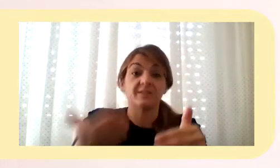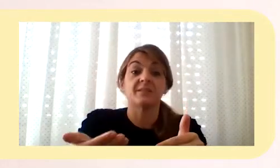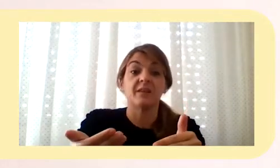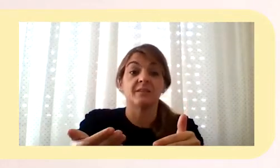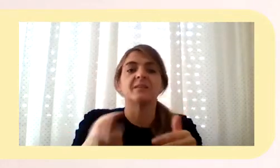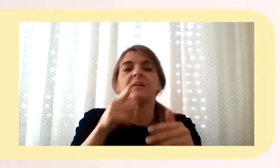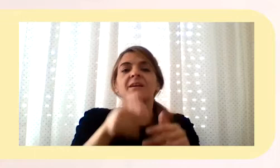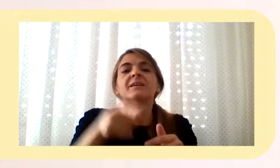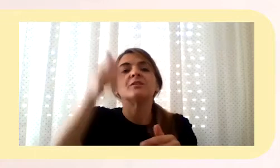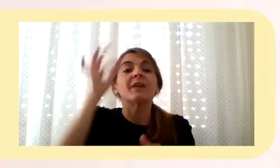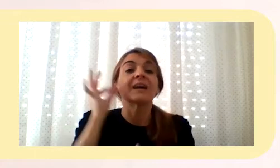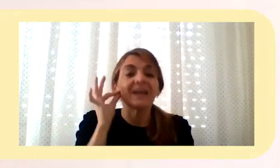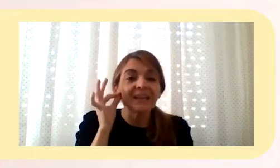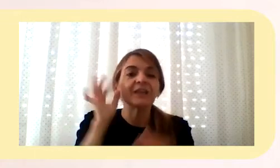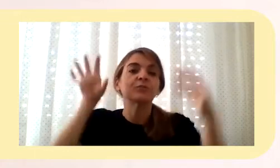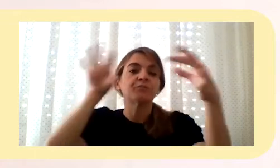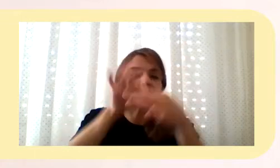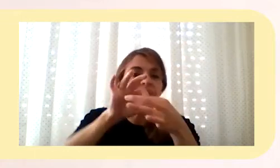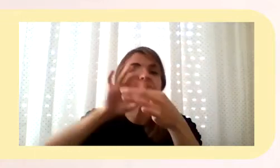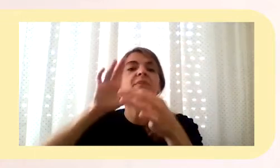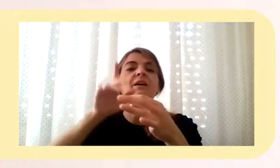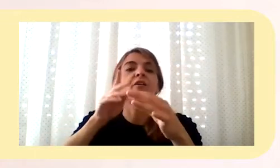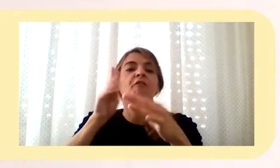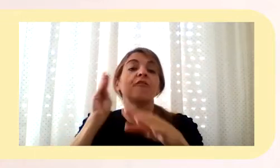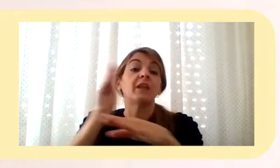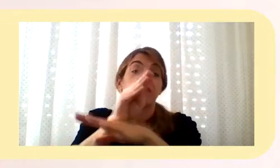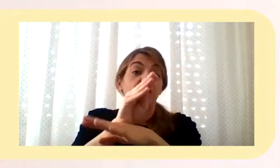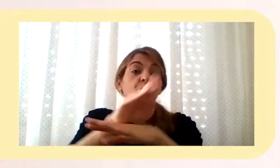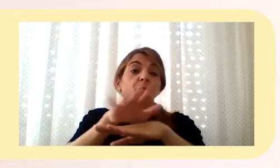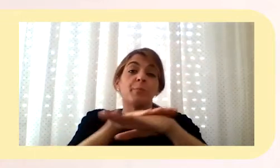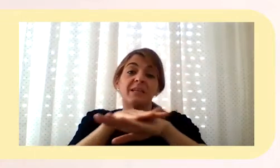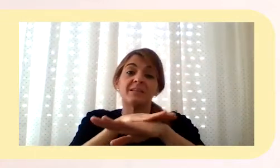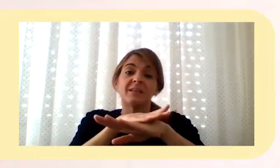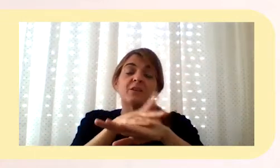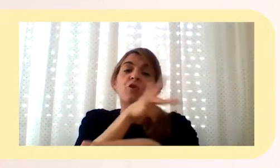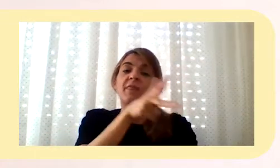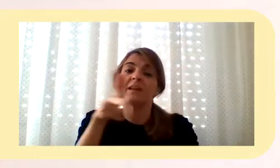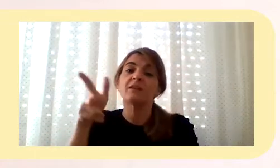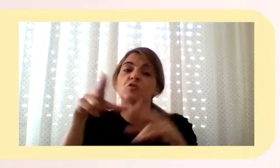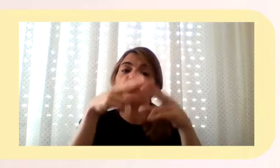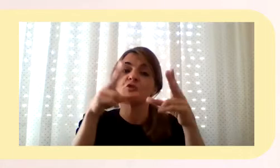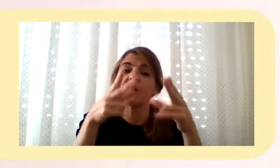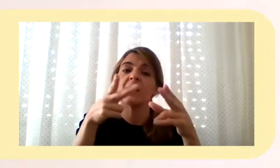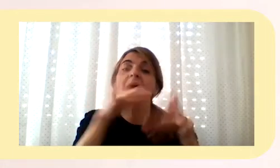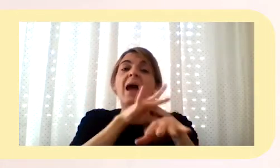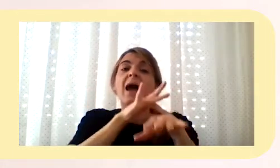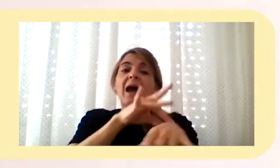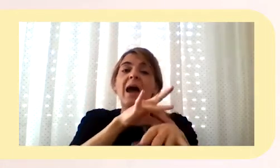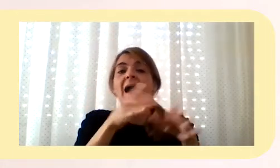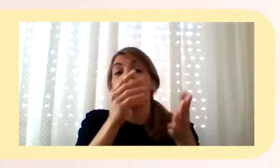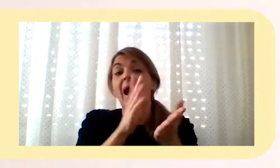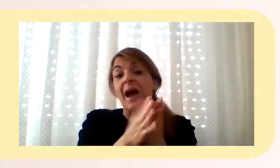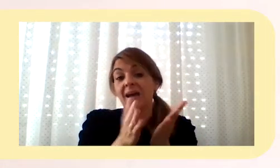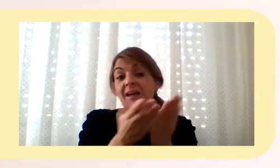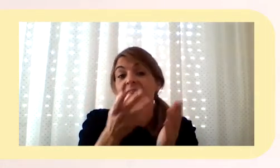de género en la salud de las mujeres, financiado por el Ministerio de Derechos Sociales y Agenda 2030, hemos